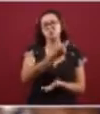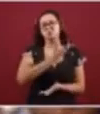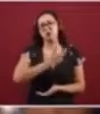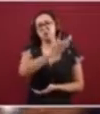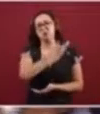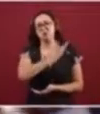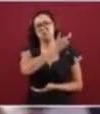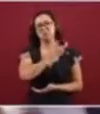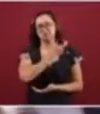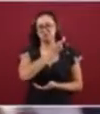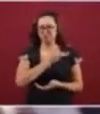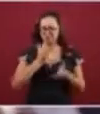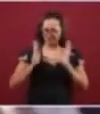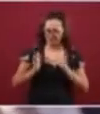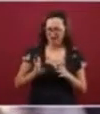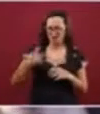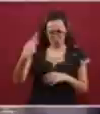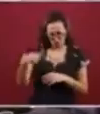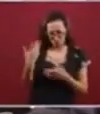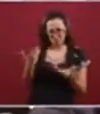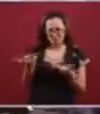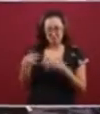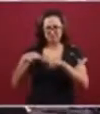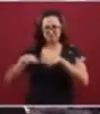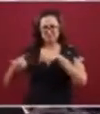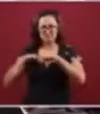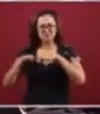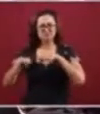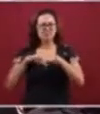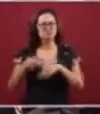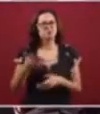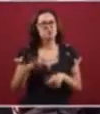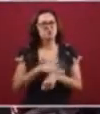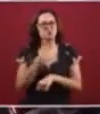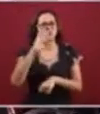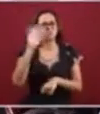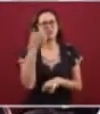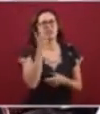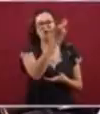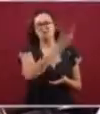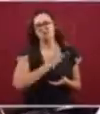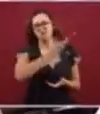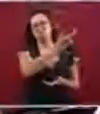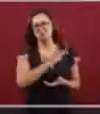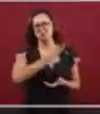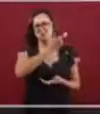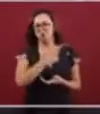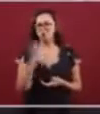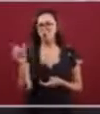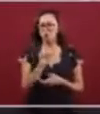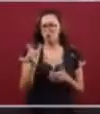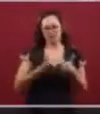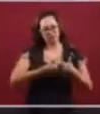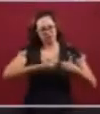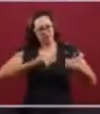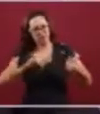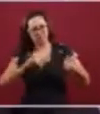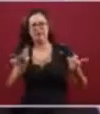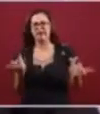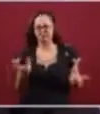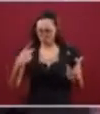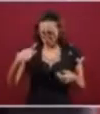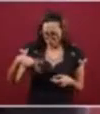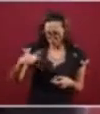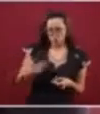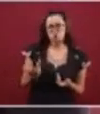dinero para que ya no siga, pues obviamente, sustrayendo economía de las arcas federales? Muy importante. Esa es una pregunta.